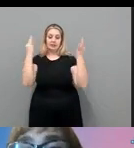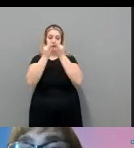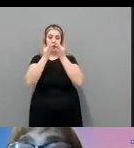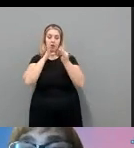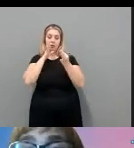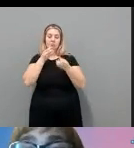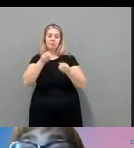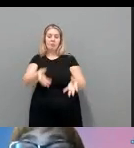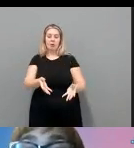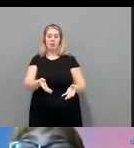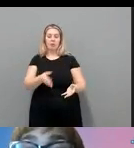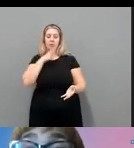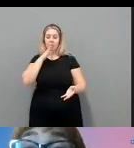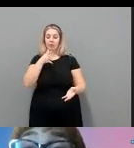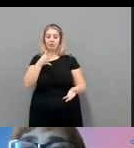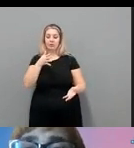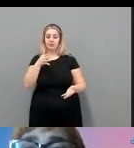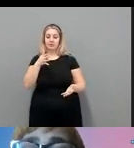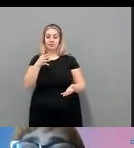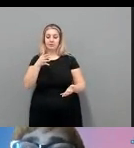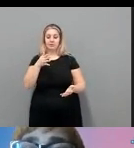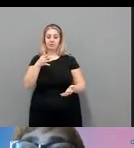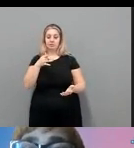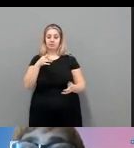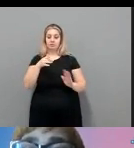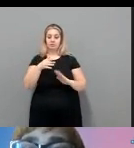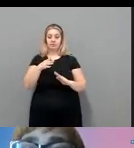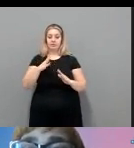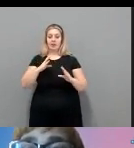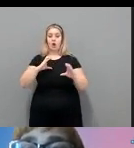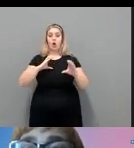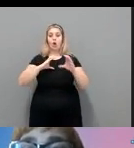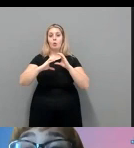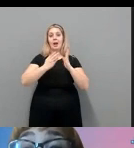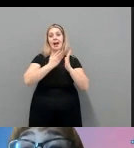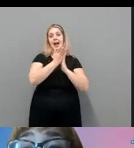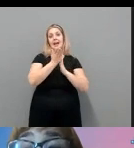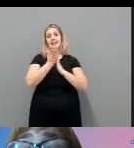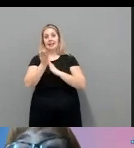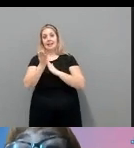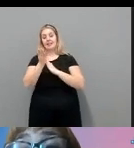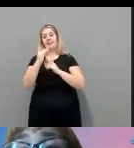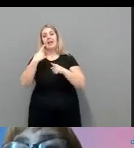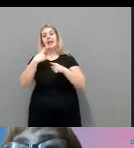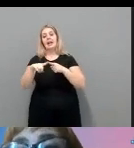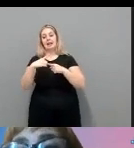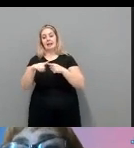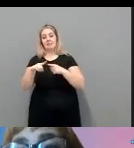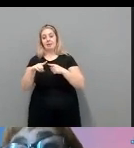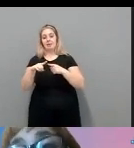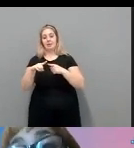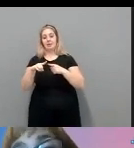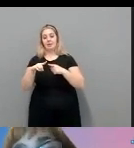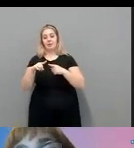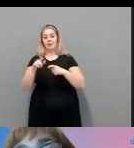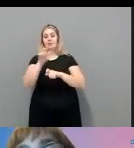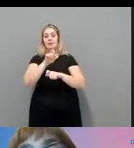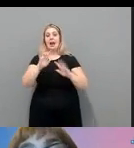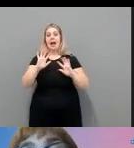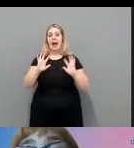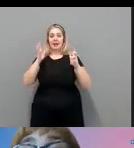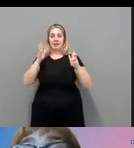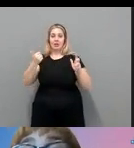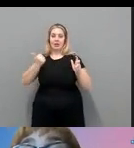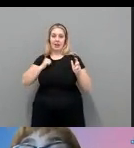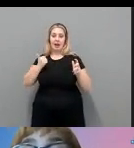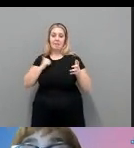porque el empleo de comunicación alternativa es un elemento del que se prevalen los agresores.